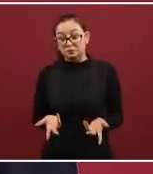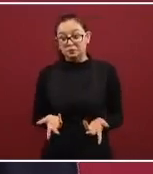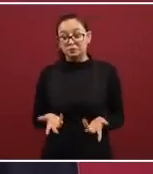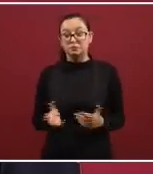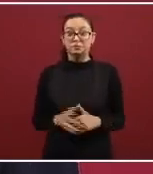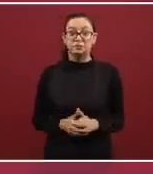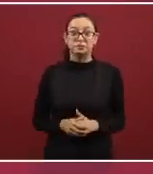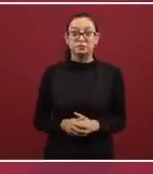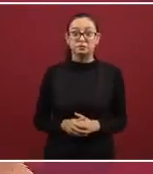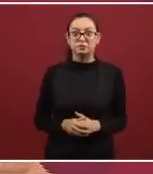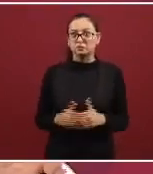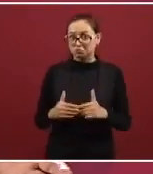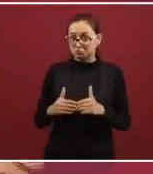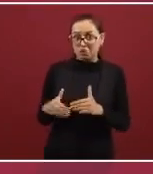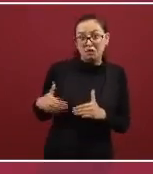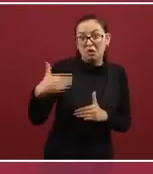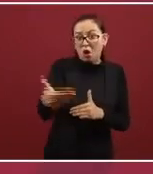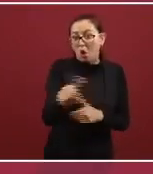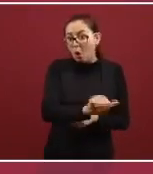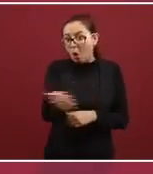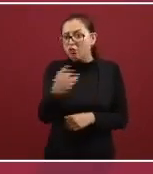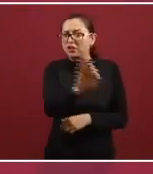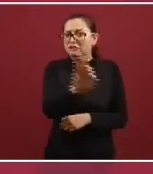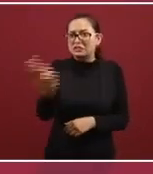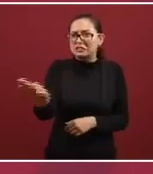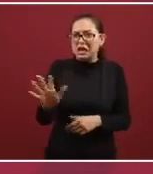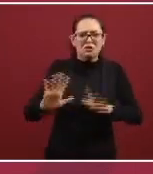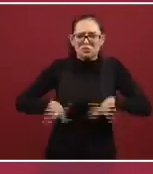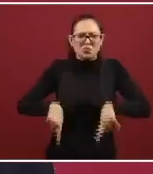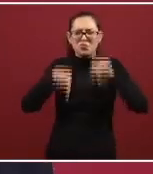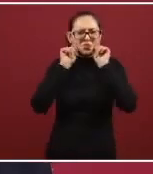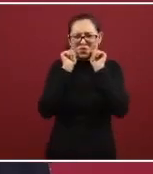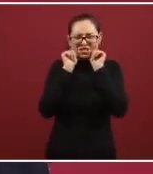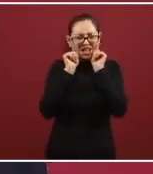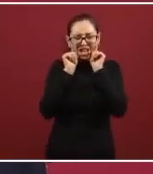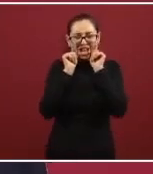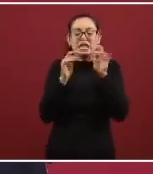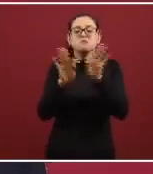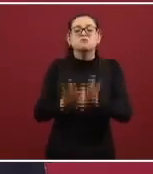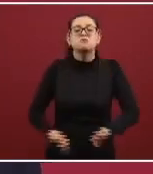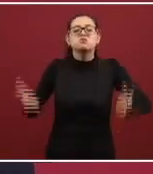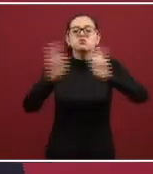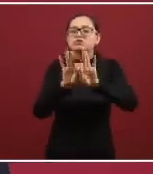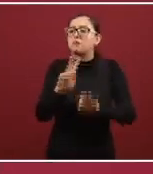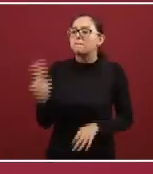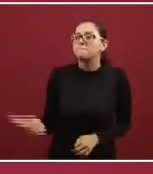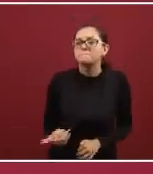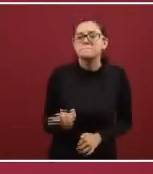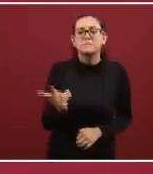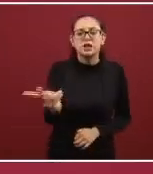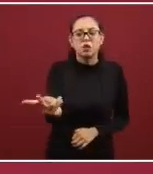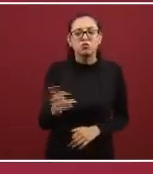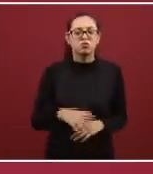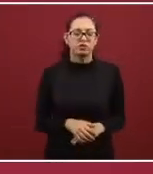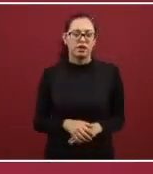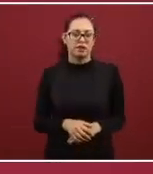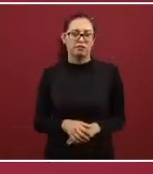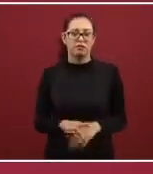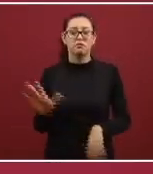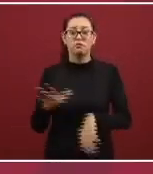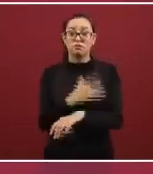si proponen otra fecha, pues también. Lo importante es que se haga, porque como es una reforma